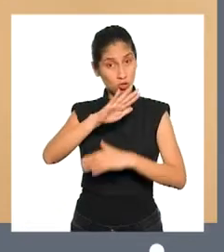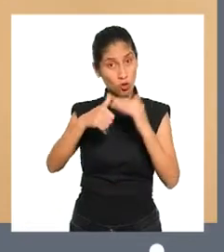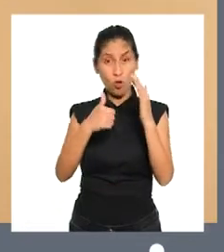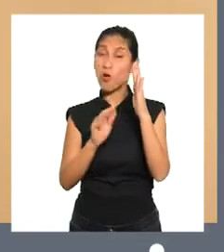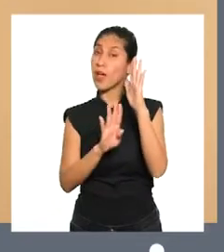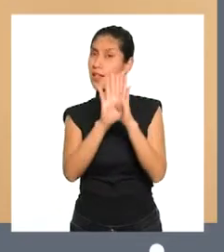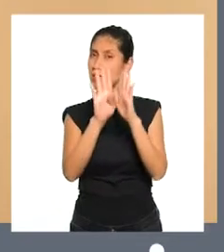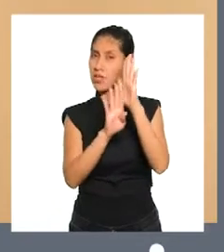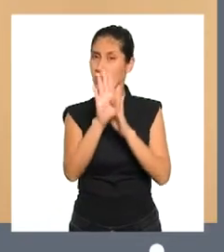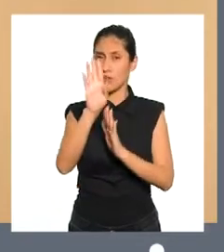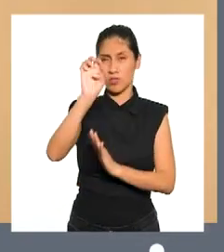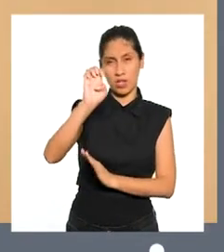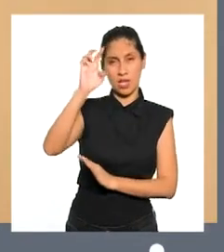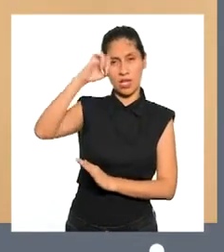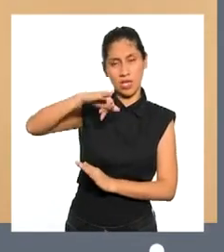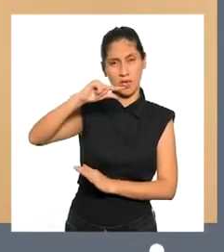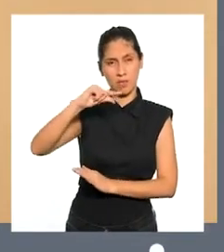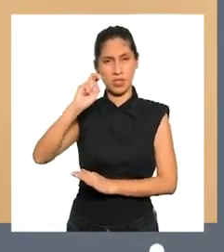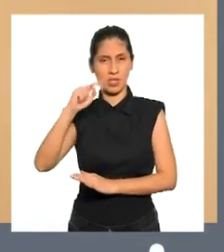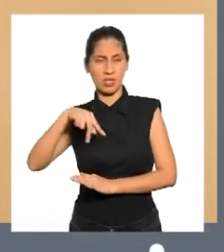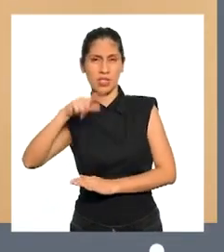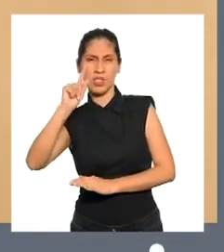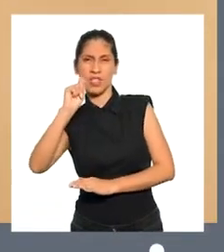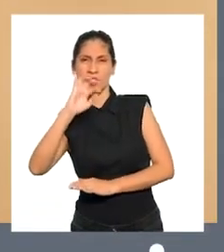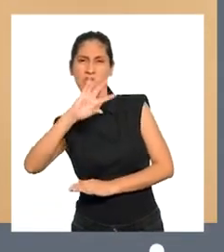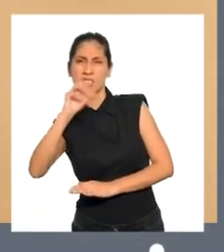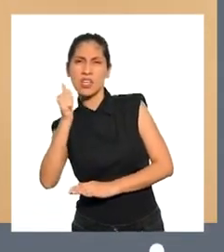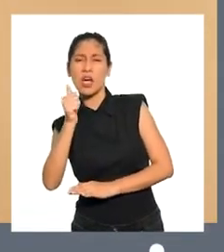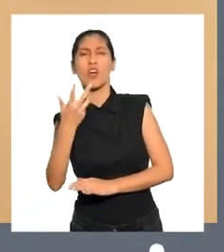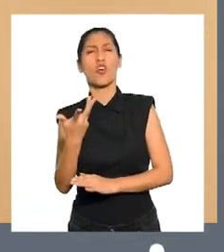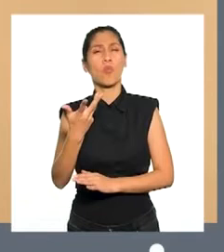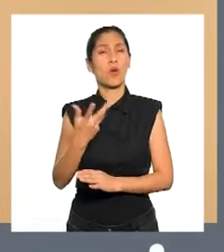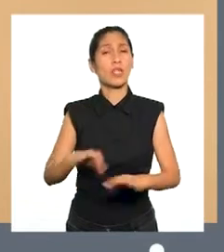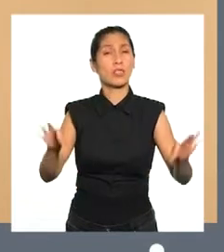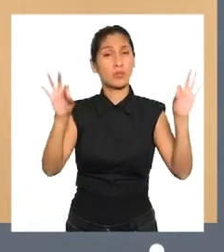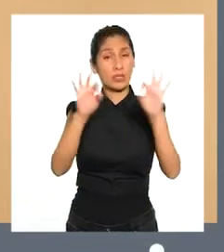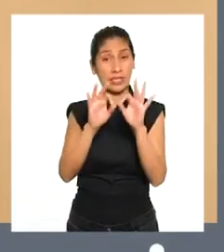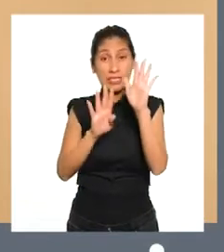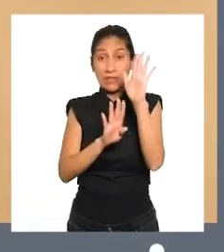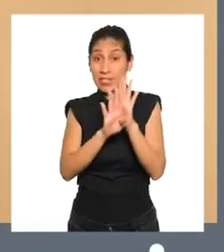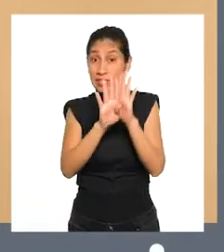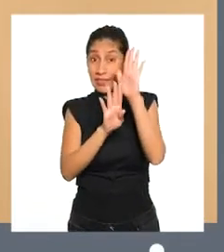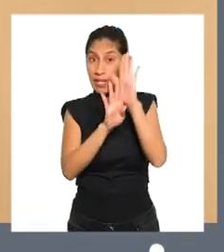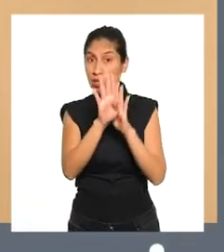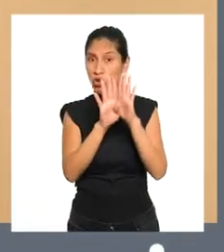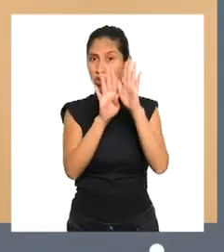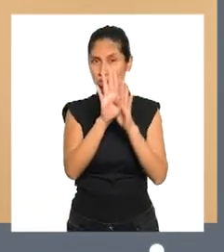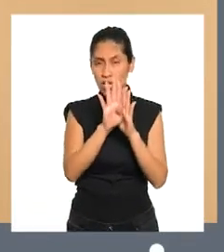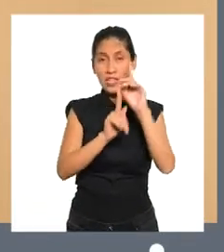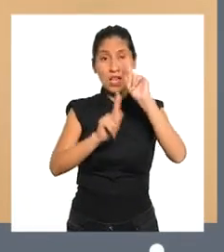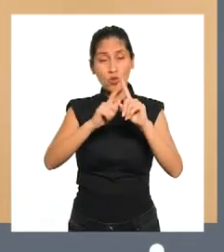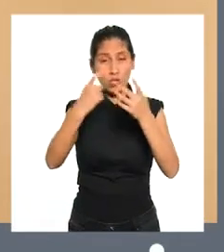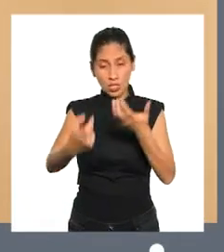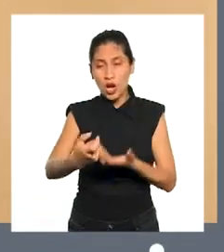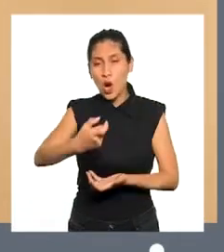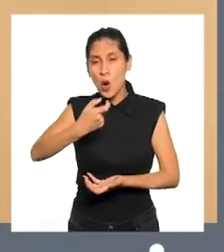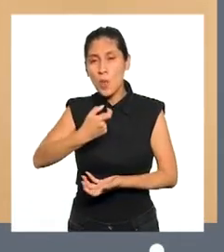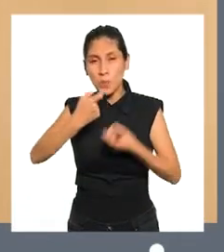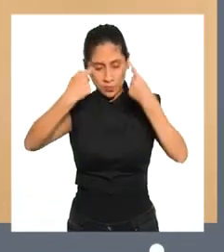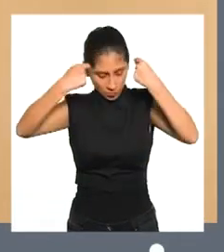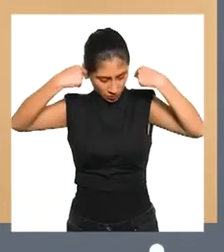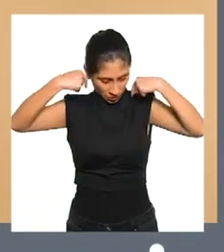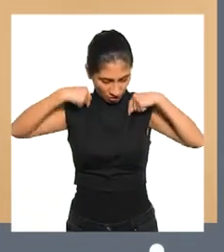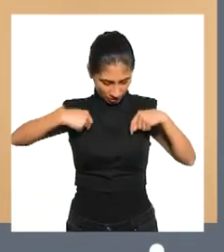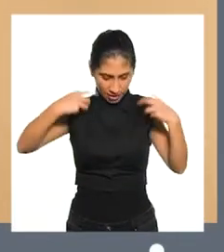humanidad. El gran reto que tiene es que debe desarrollar medicamentos que actúen únicamente en